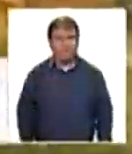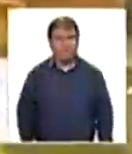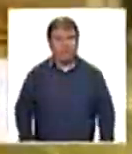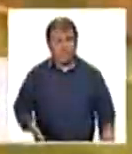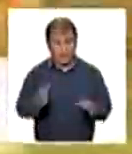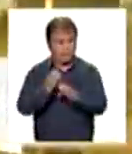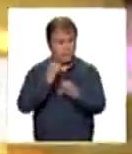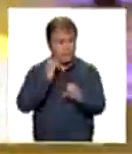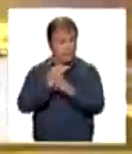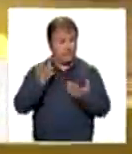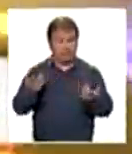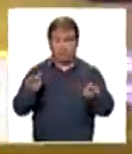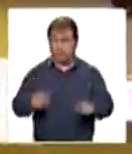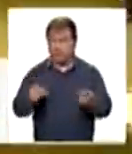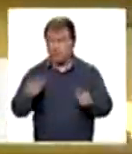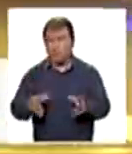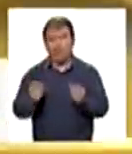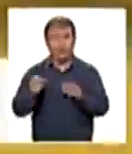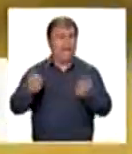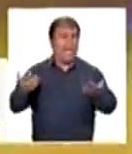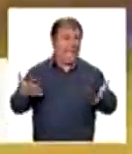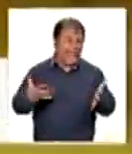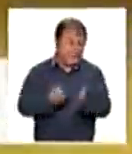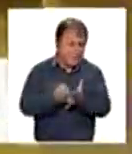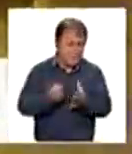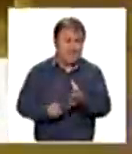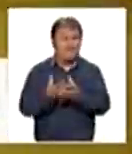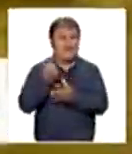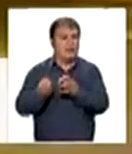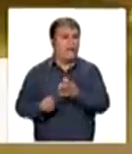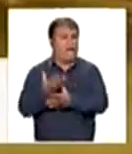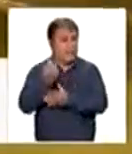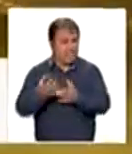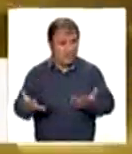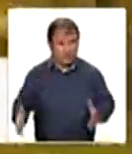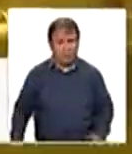Estos vehículos han ocasionado infinidad de accidentes en la avenida Arequipa.